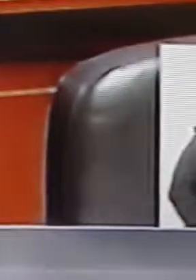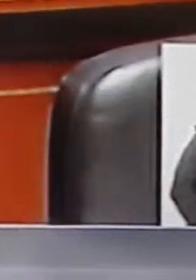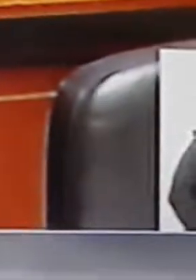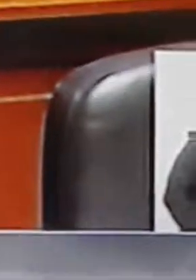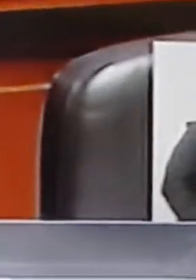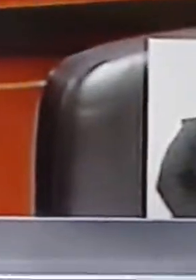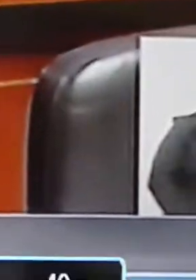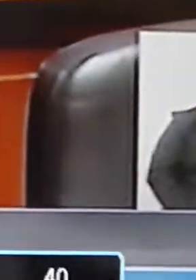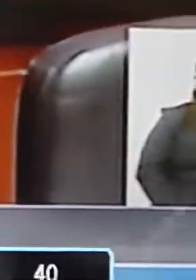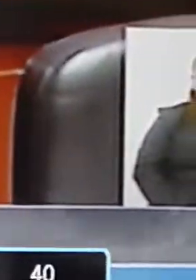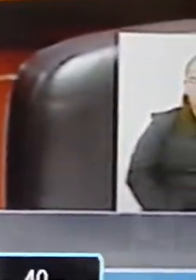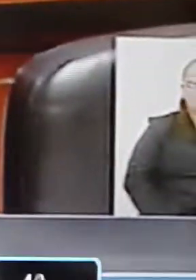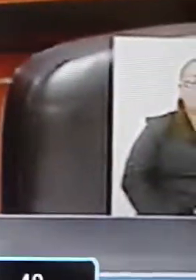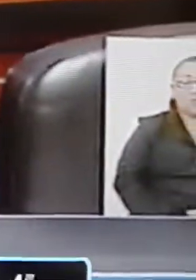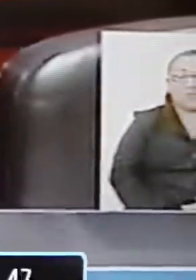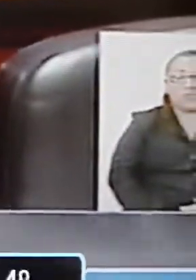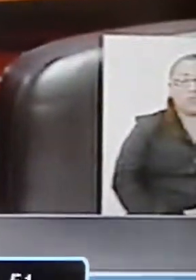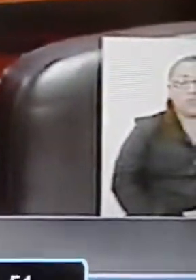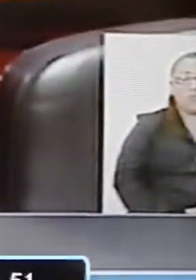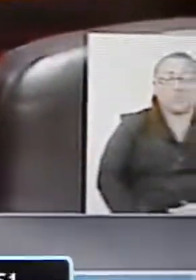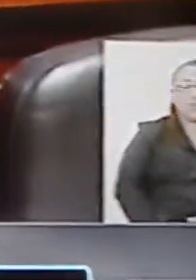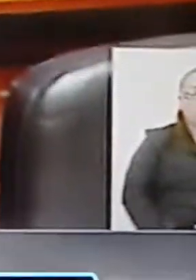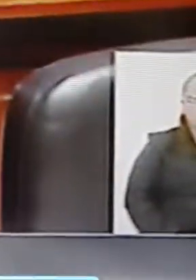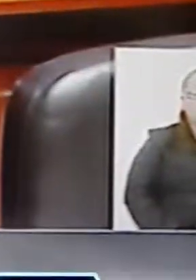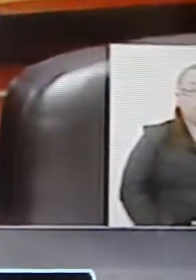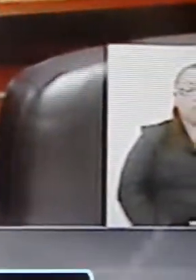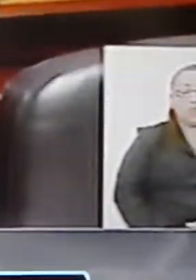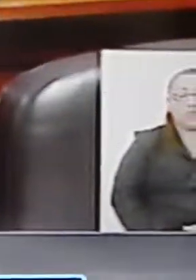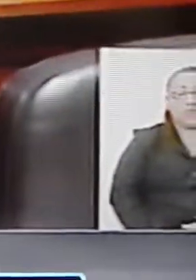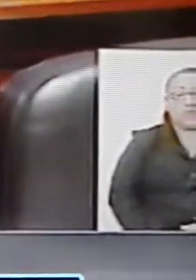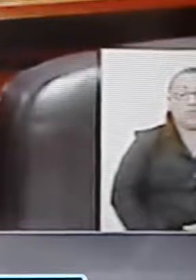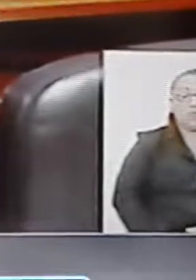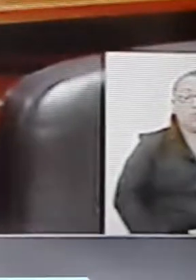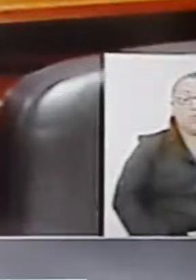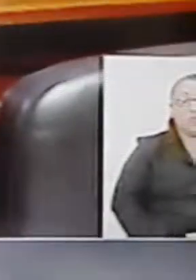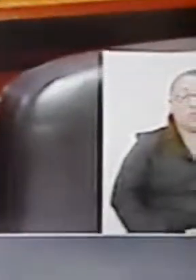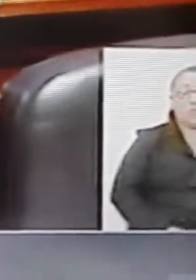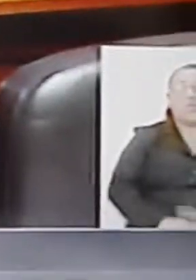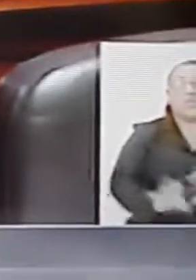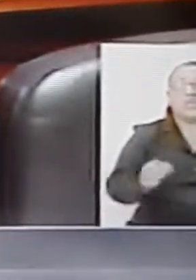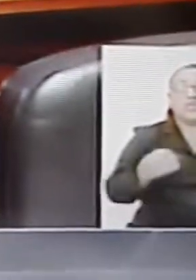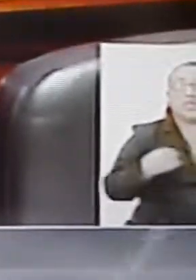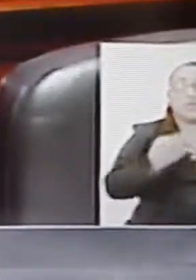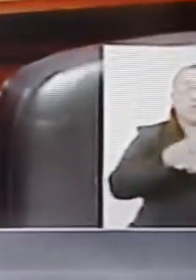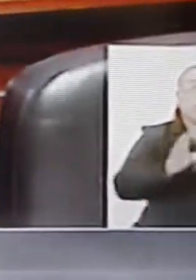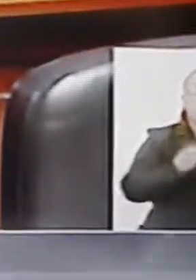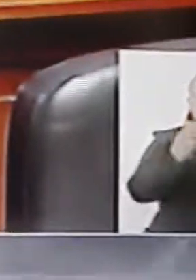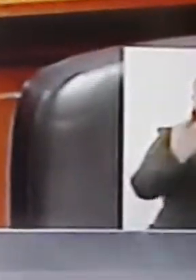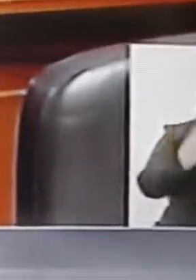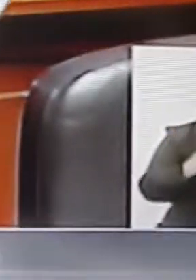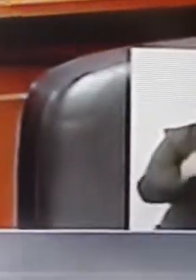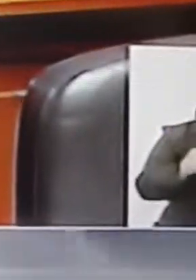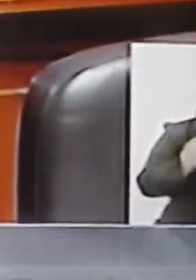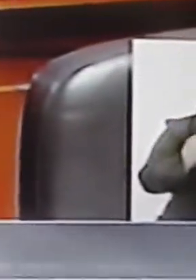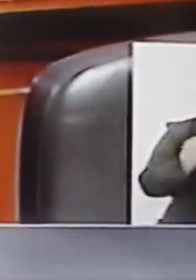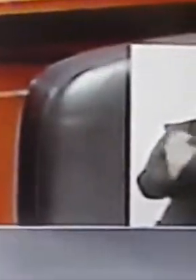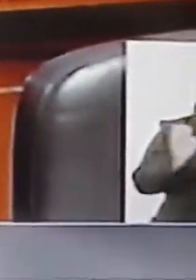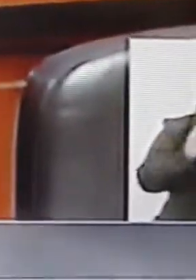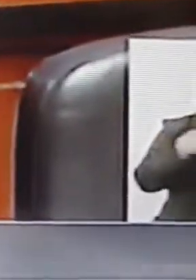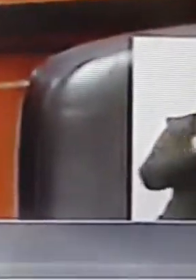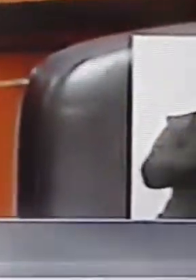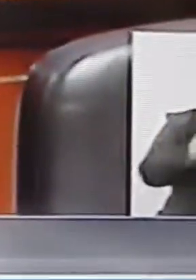poder traer sus productos y sin tener que pasar por las grandes empresas en estados de emergencia como